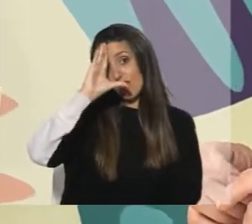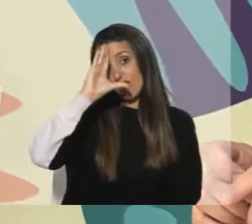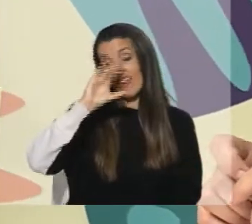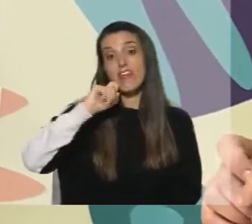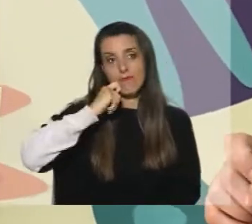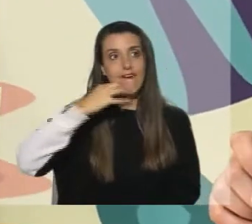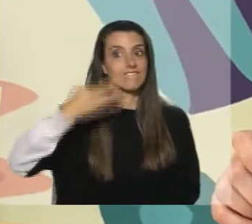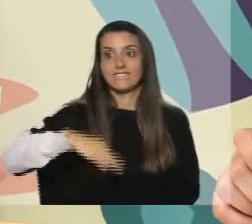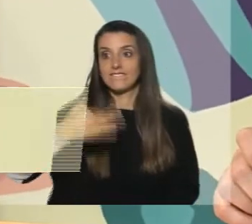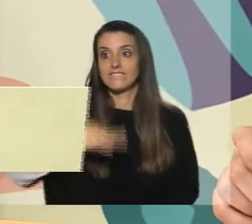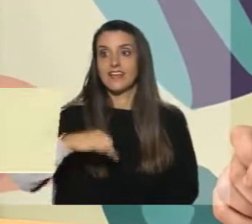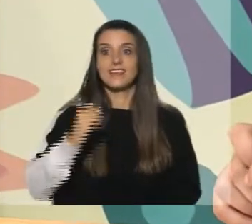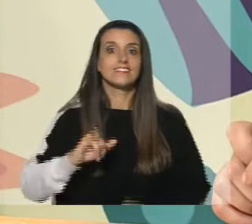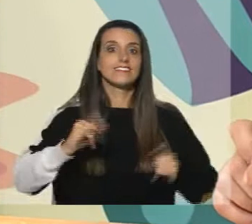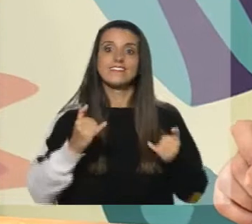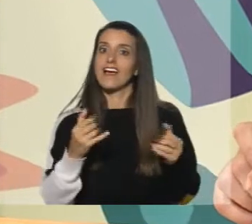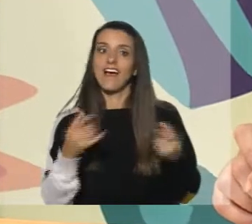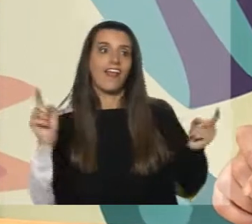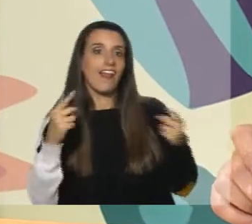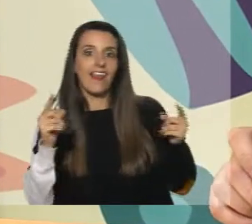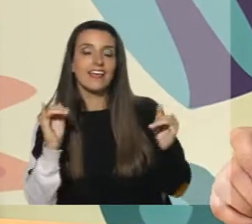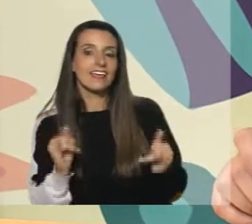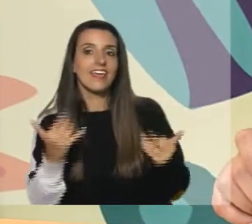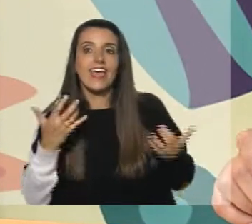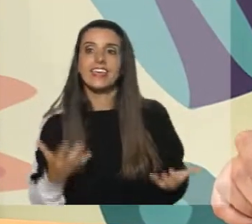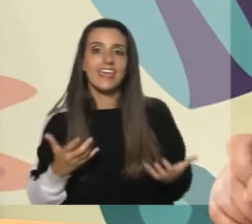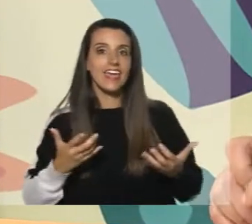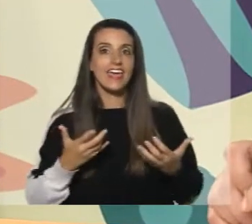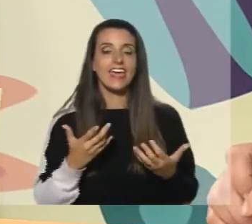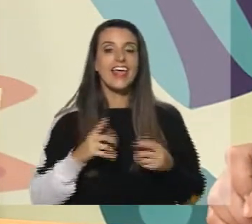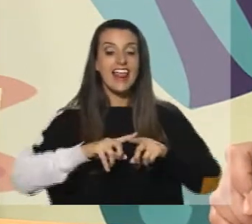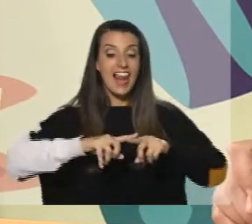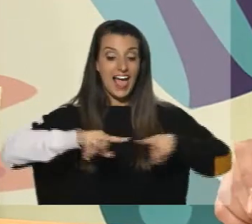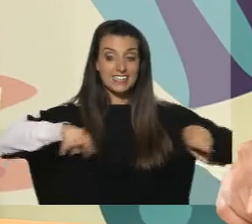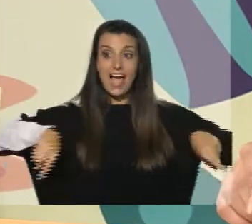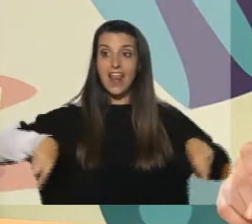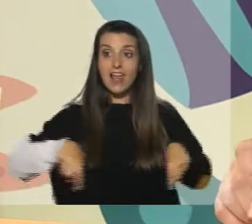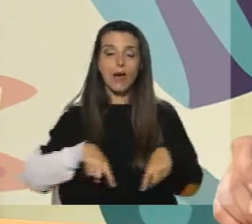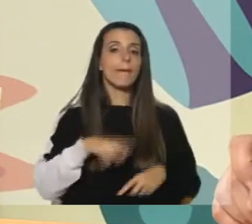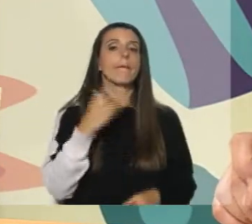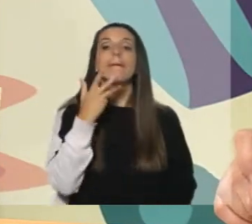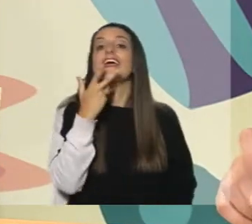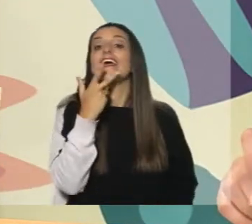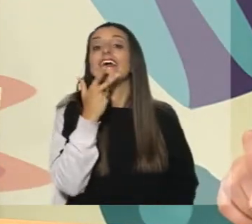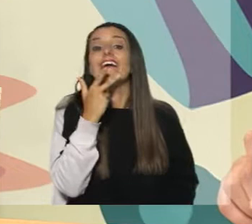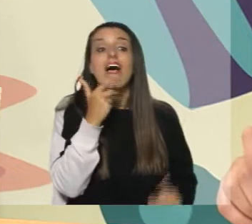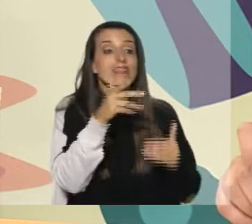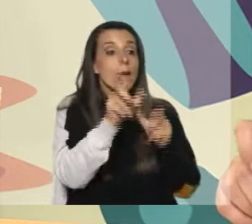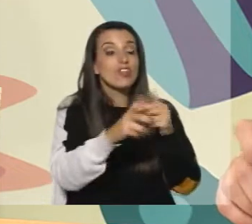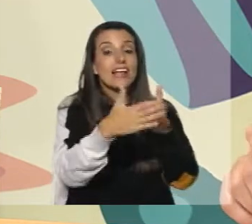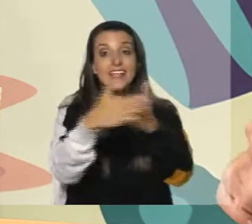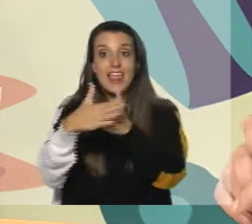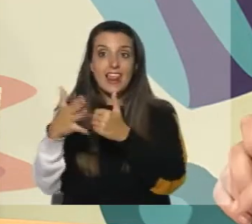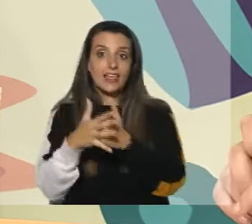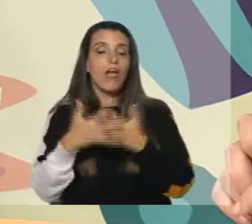tenemos ganas de tocar en el ámbito de la sala que es donde más nos gusta ver público está más cerca así que